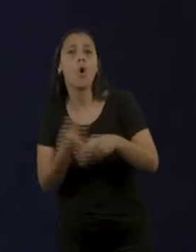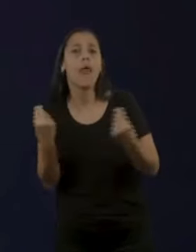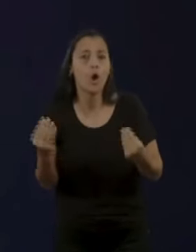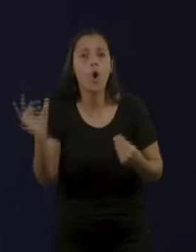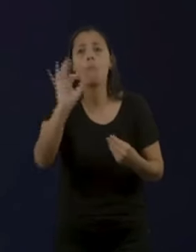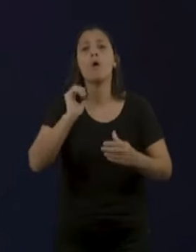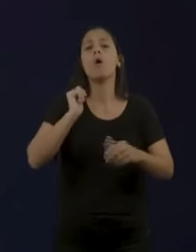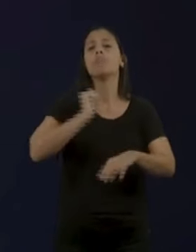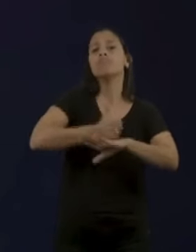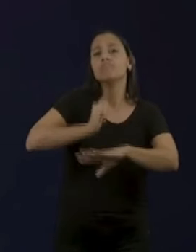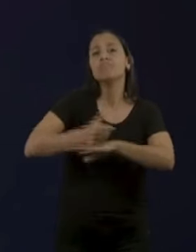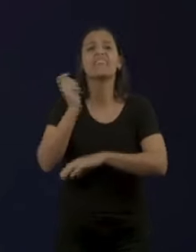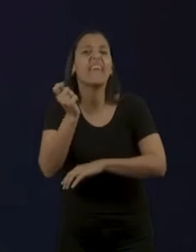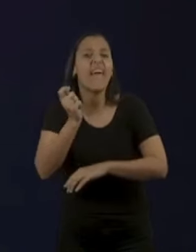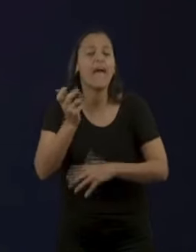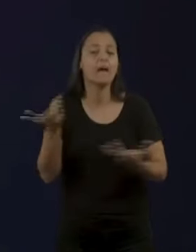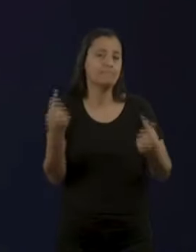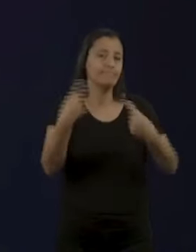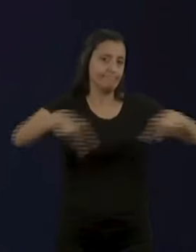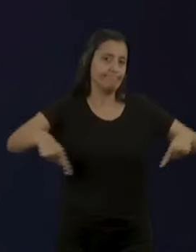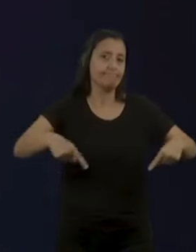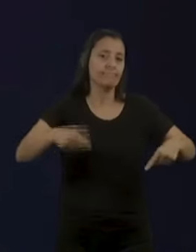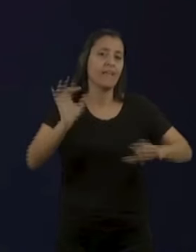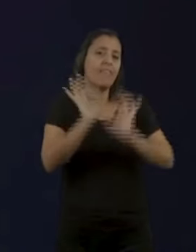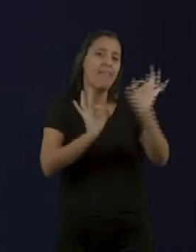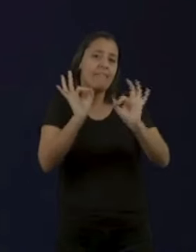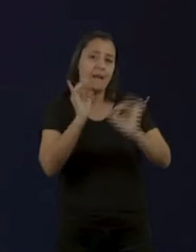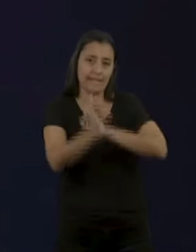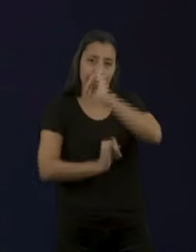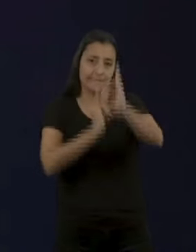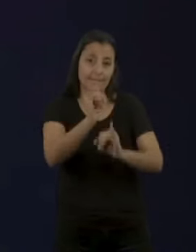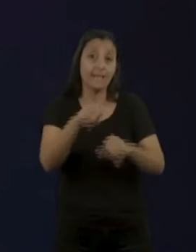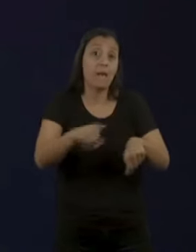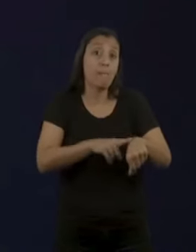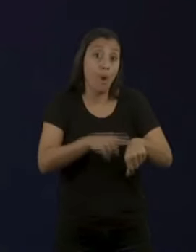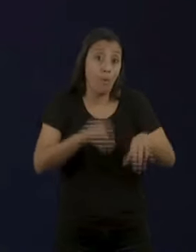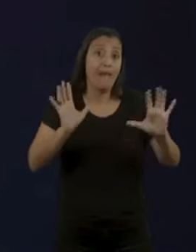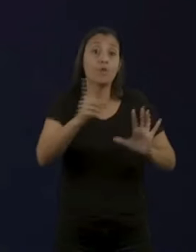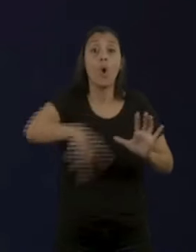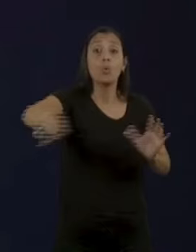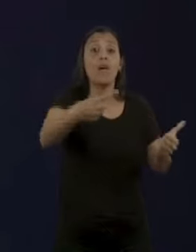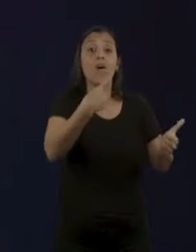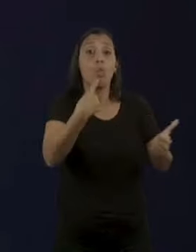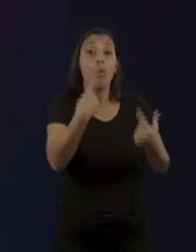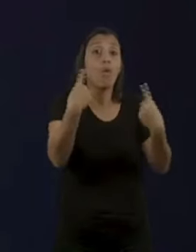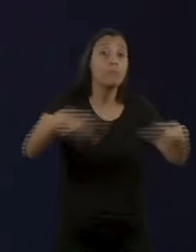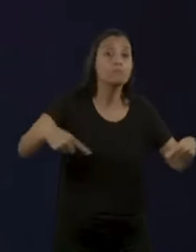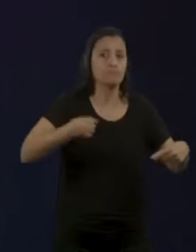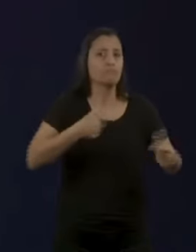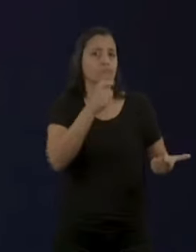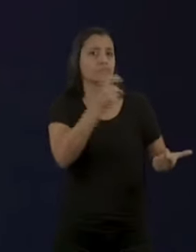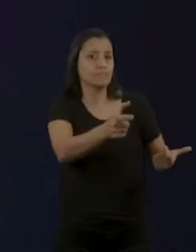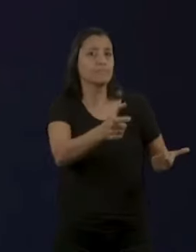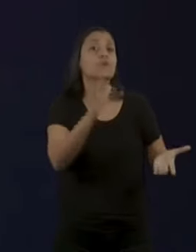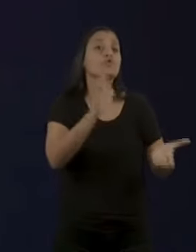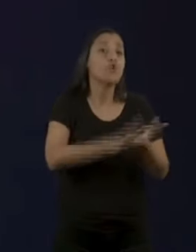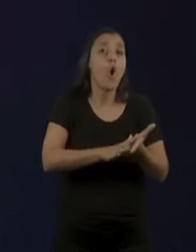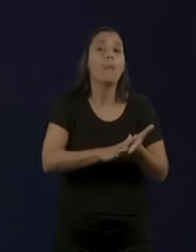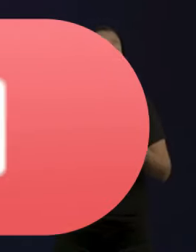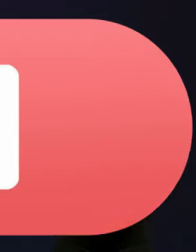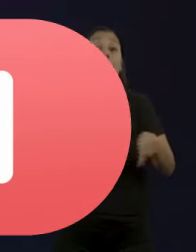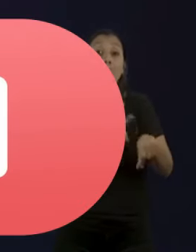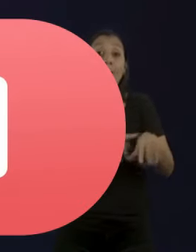presencias etcétera y y Bueno ahí probablemente queden evacuadas cualquier duda que pueda haber con respecto al contenido